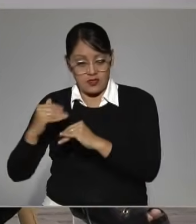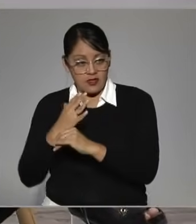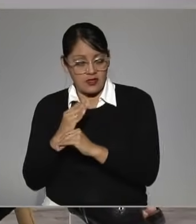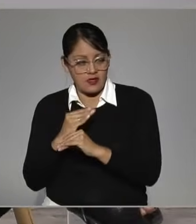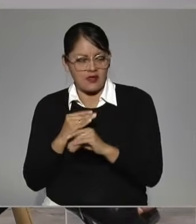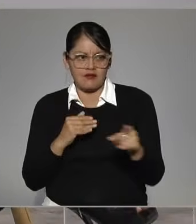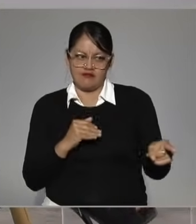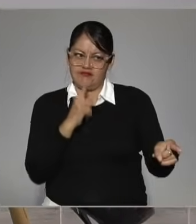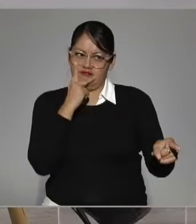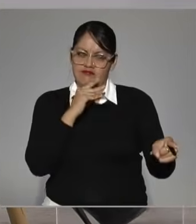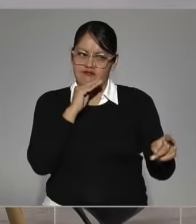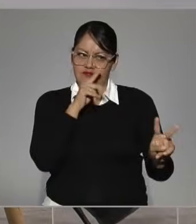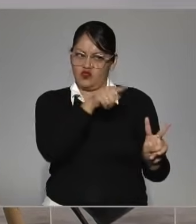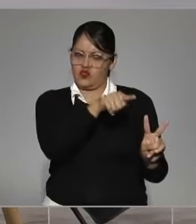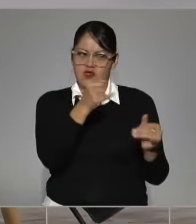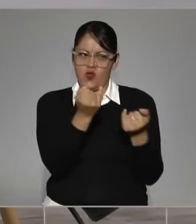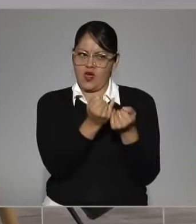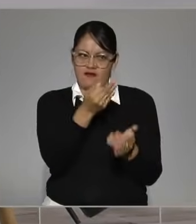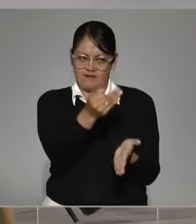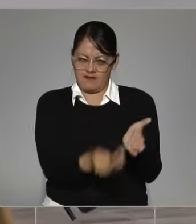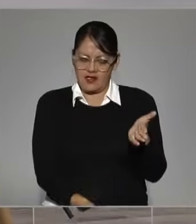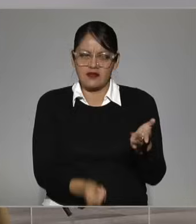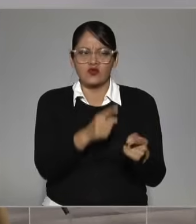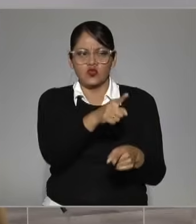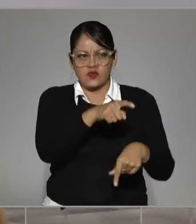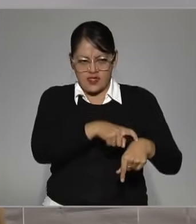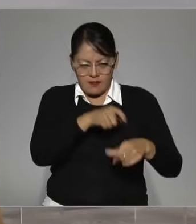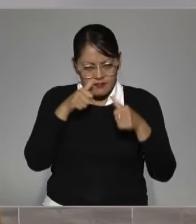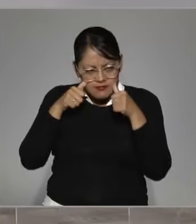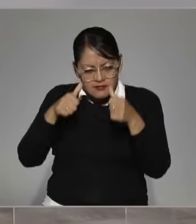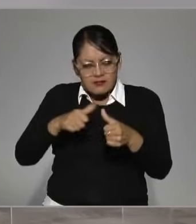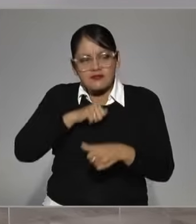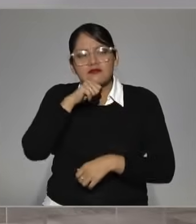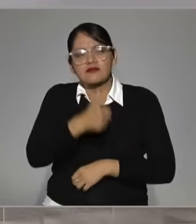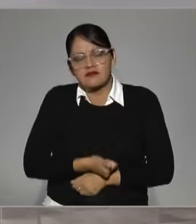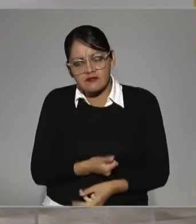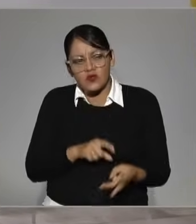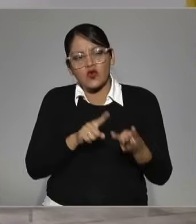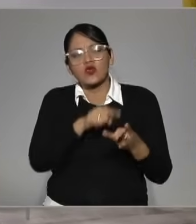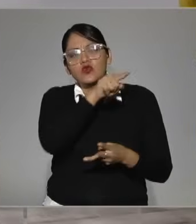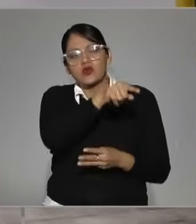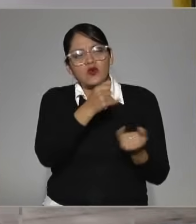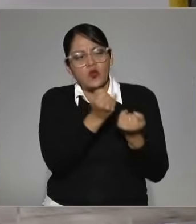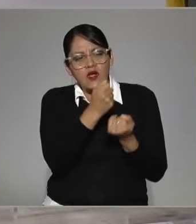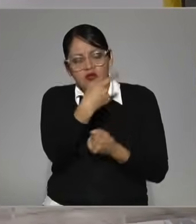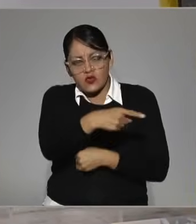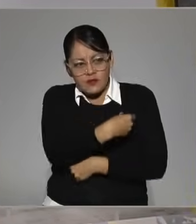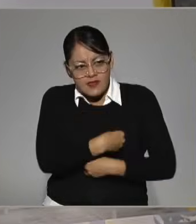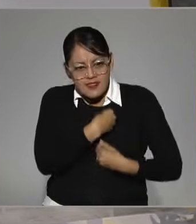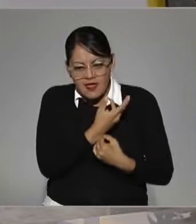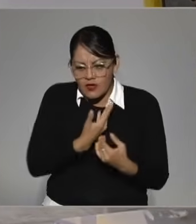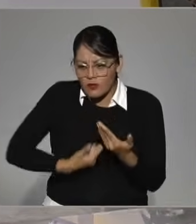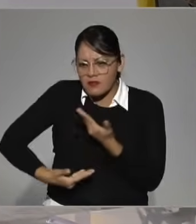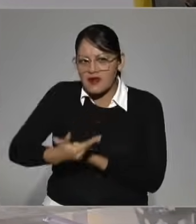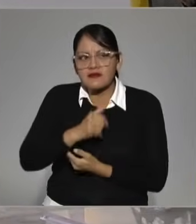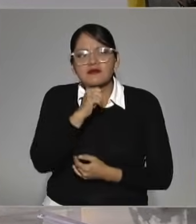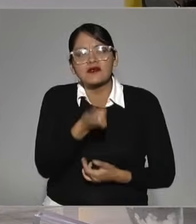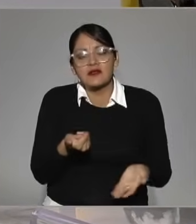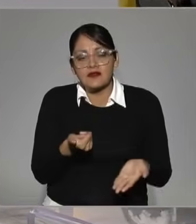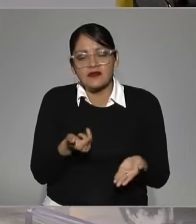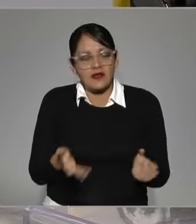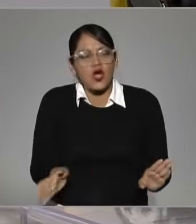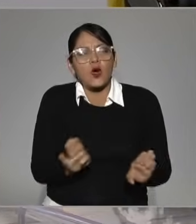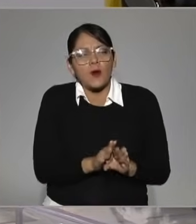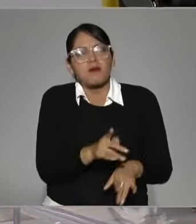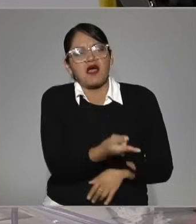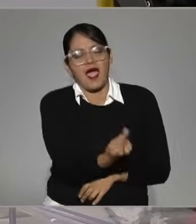estás dando un ejemplo, tú tampoco le estás dando tiempo, tú tampoco le estás compartiendo la vida con él. Entonces, ¿cómo a mí vienes